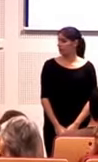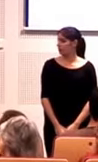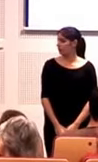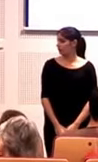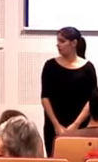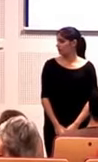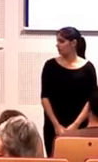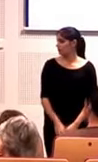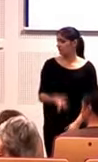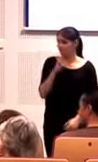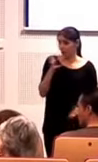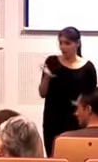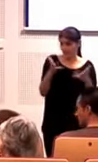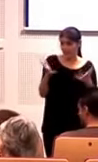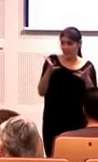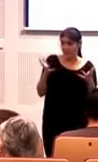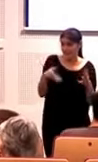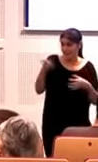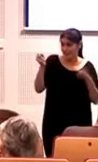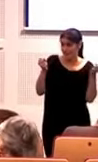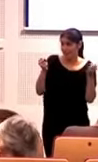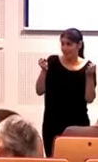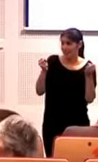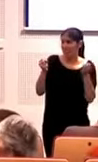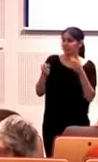Ahora os habéis animado, ¿eh? Venga.